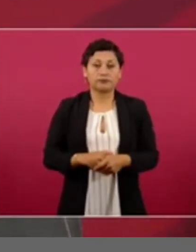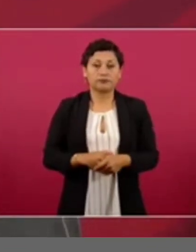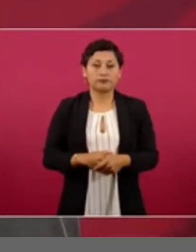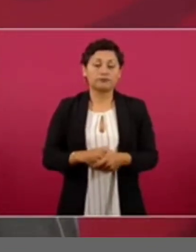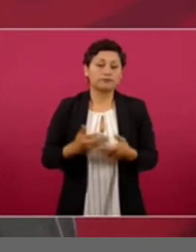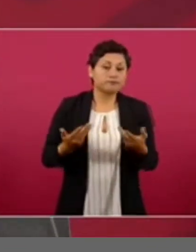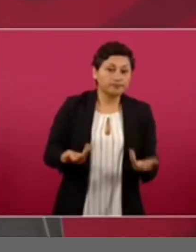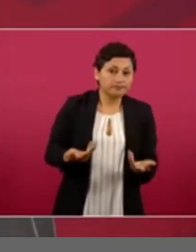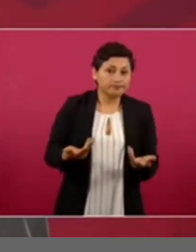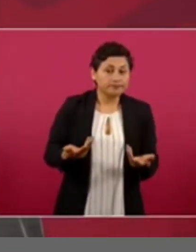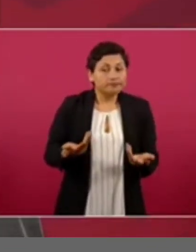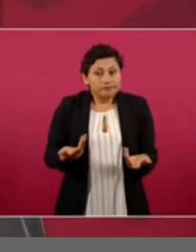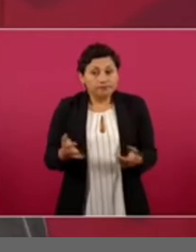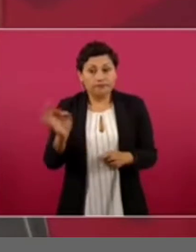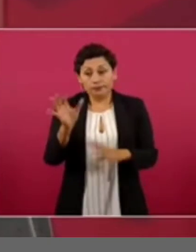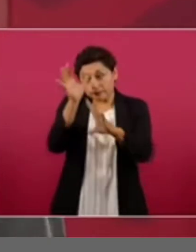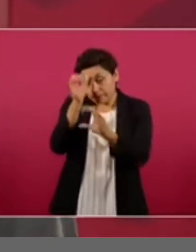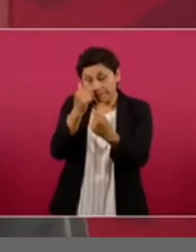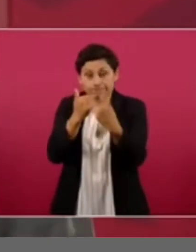de una u otra forma se pusieron de acuerdo